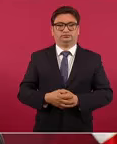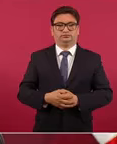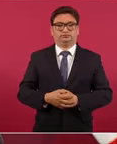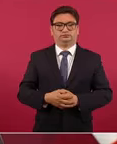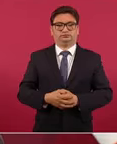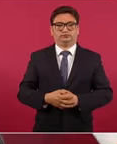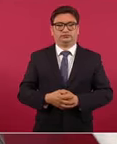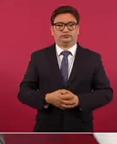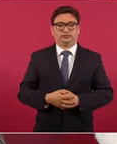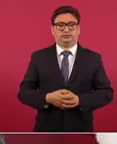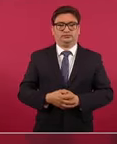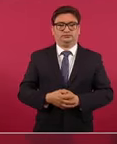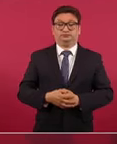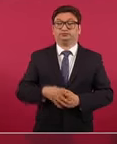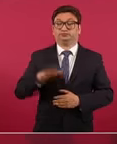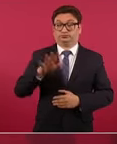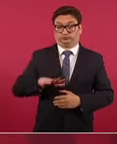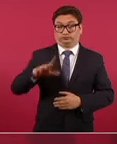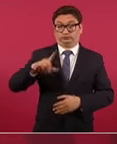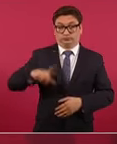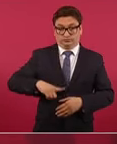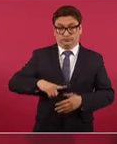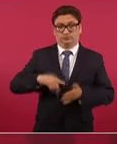ay esas inercias